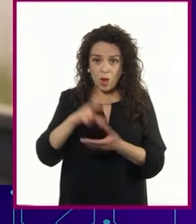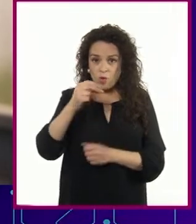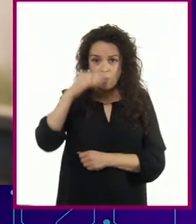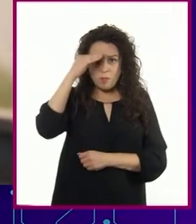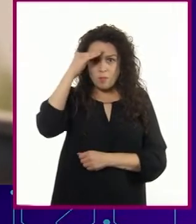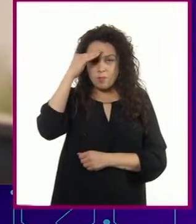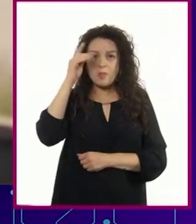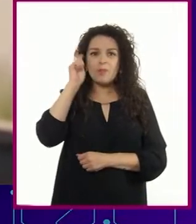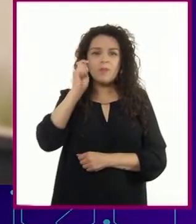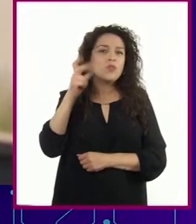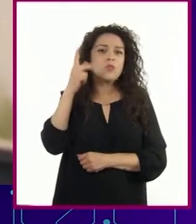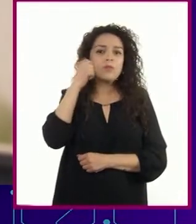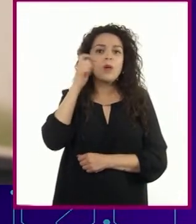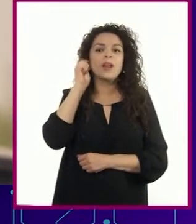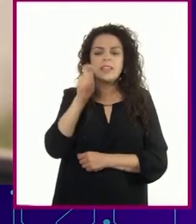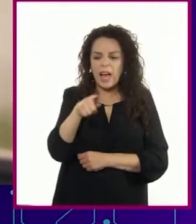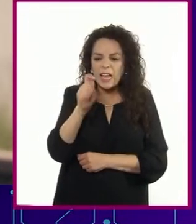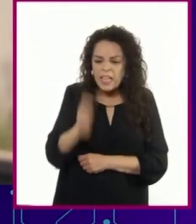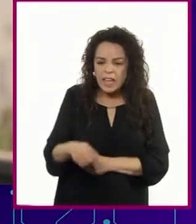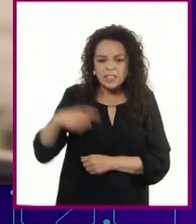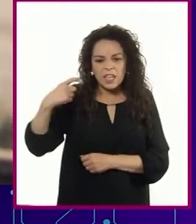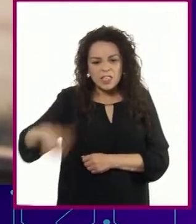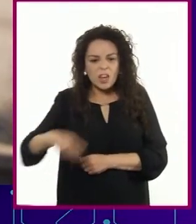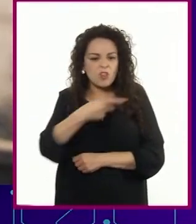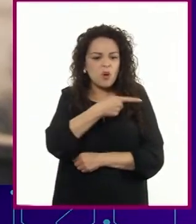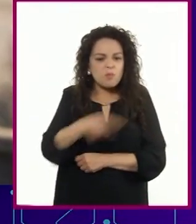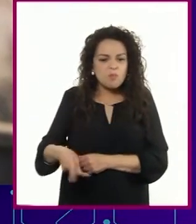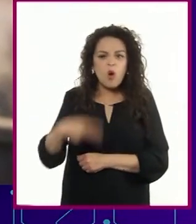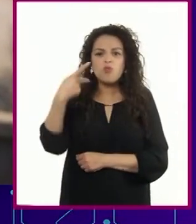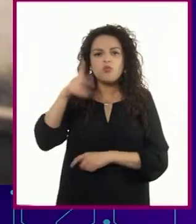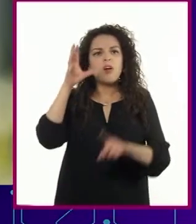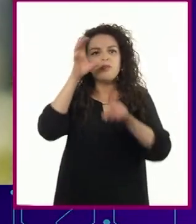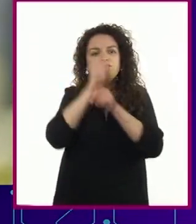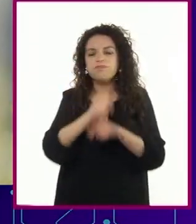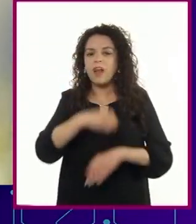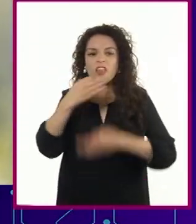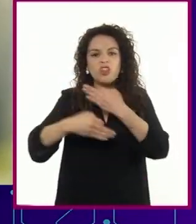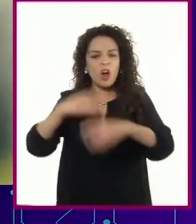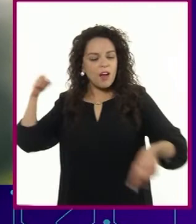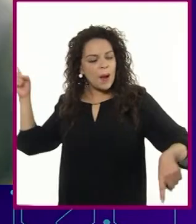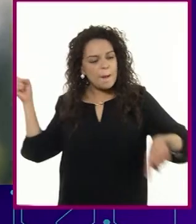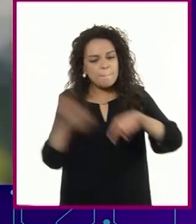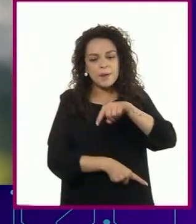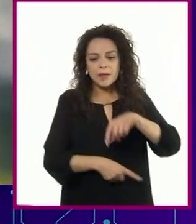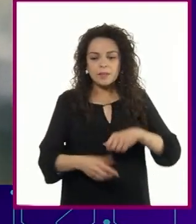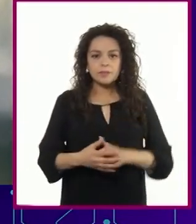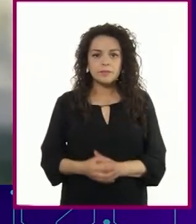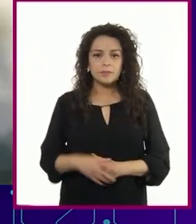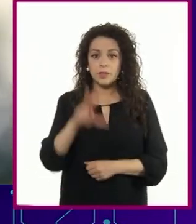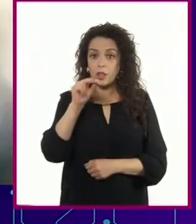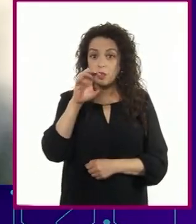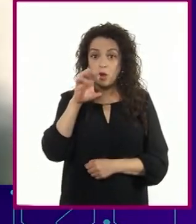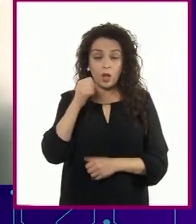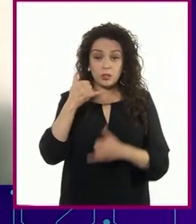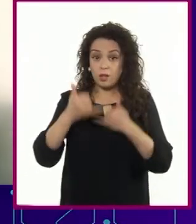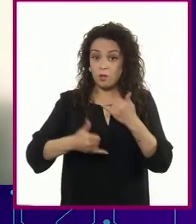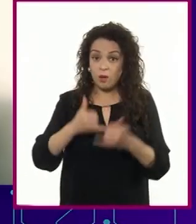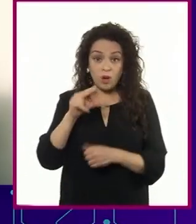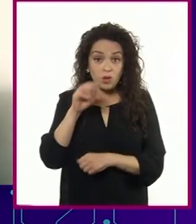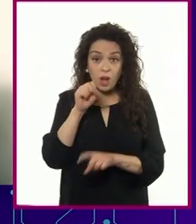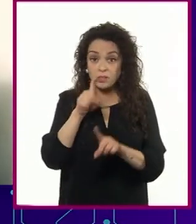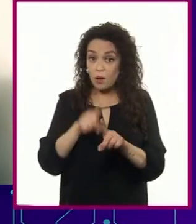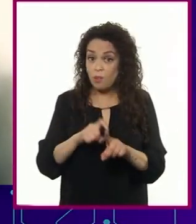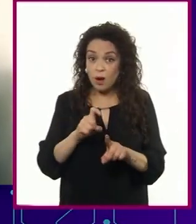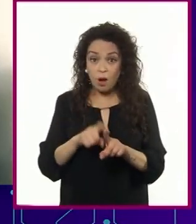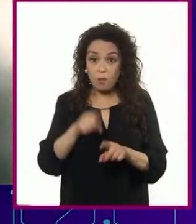no importa quién eres, no importa si eres rico o pobre, todo te lo arrebata. No es una broma, no es un juego. No